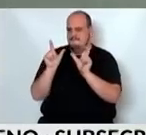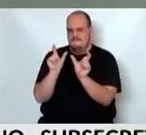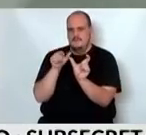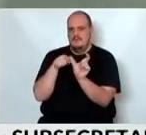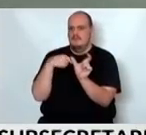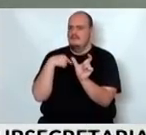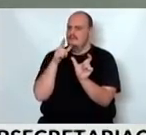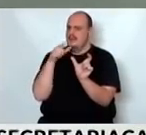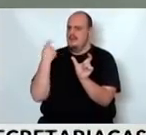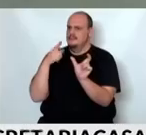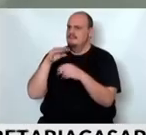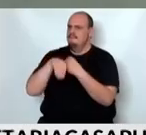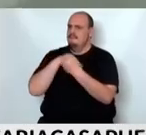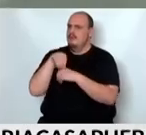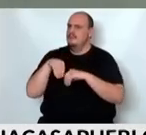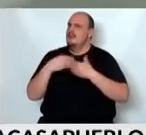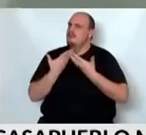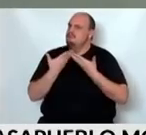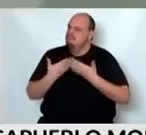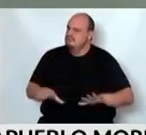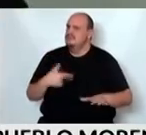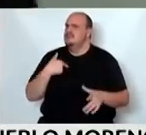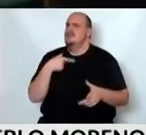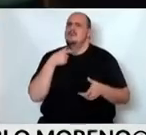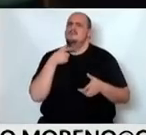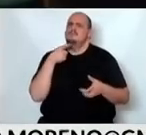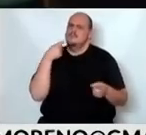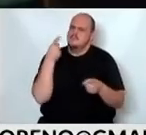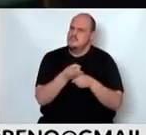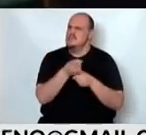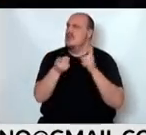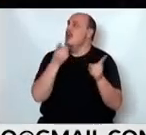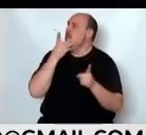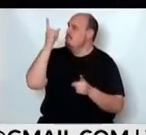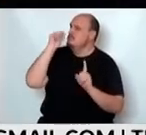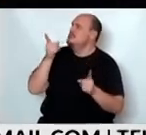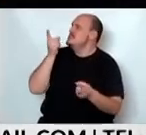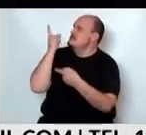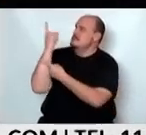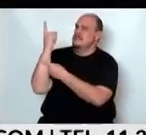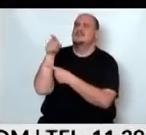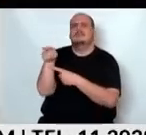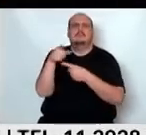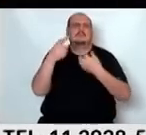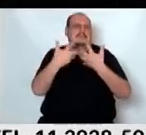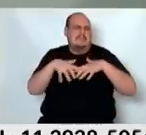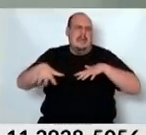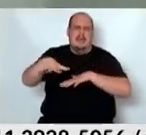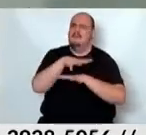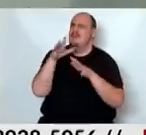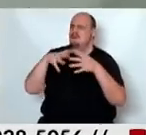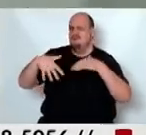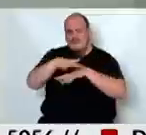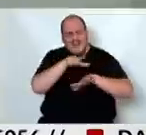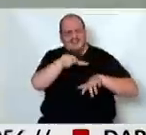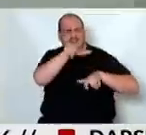bajado los brazos, hemos recontraputeado a todos, también sí. Al mismo Dios, al sistema, sí. Al universo, a él que no quiere,